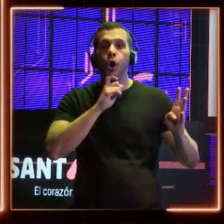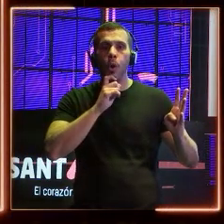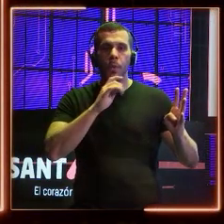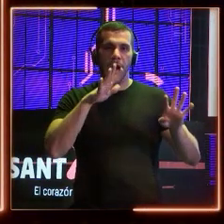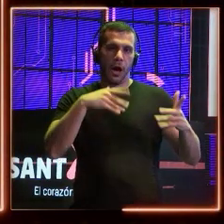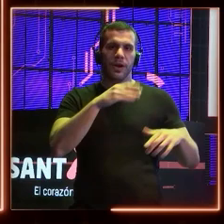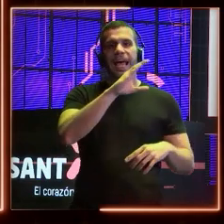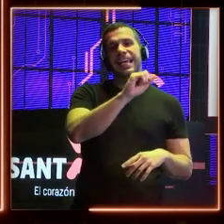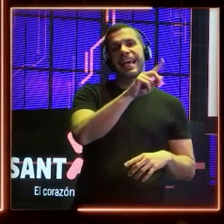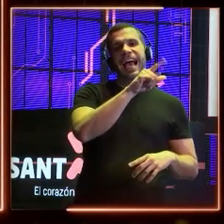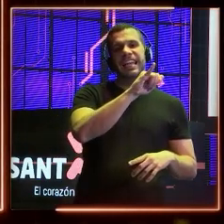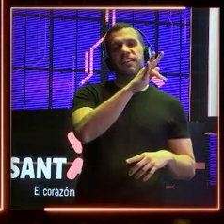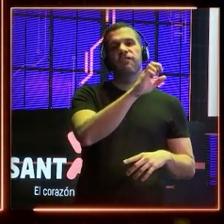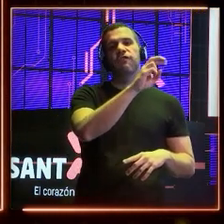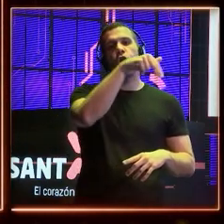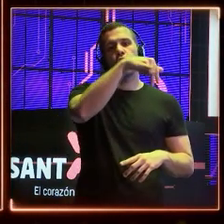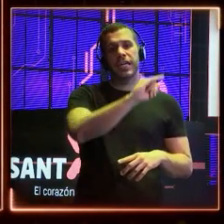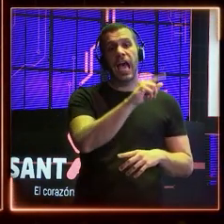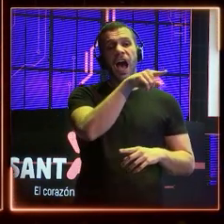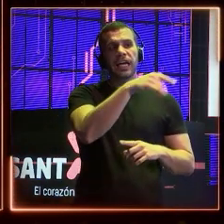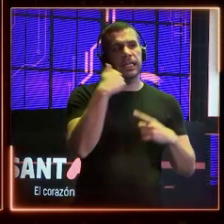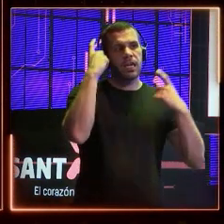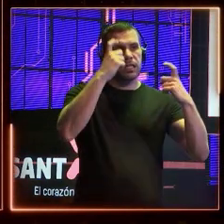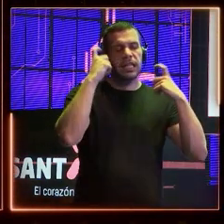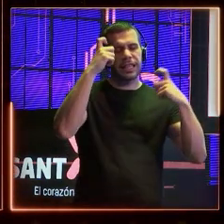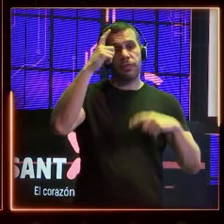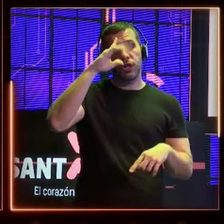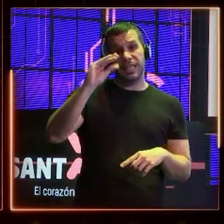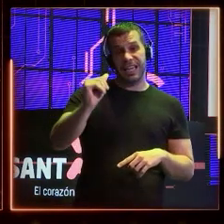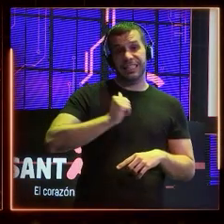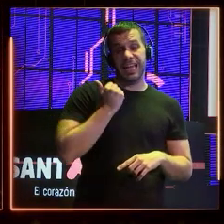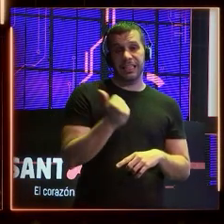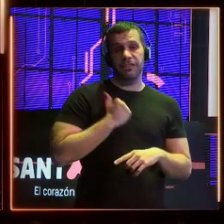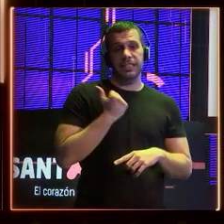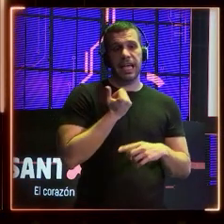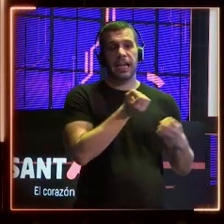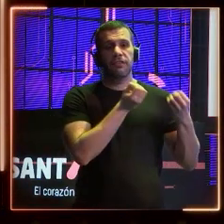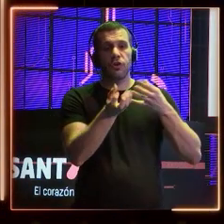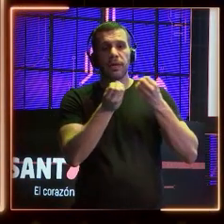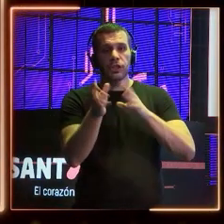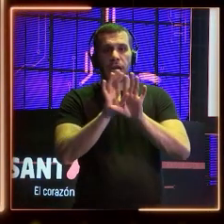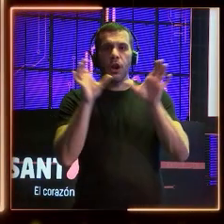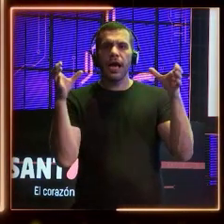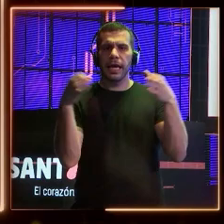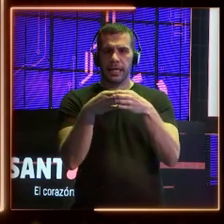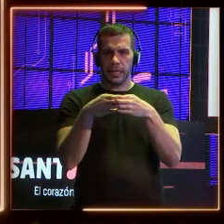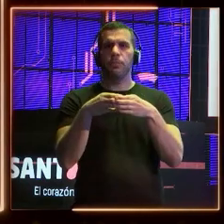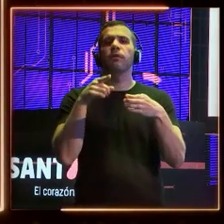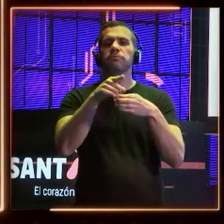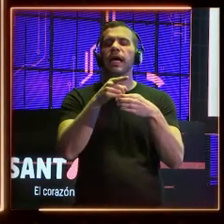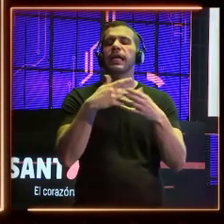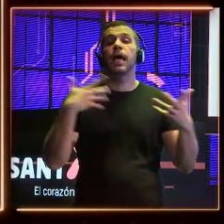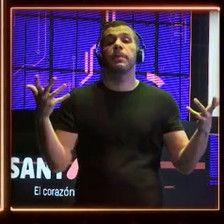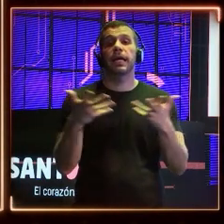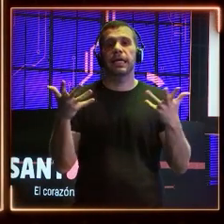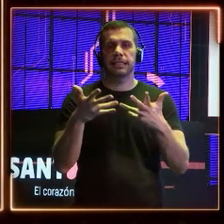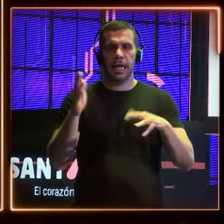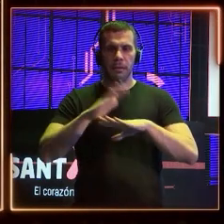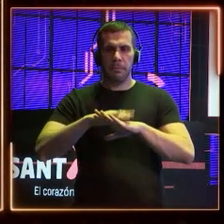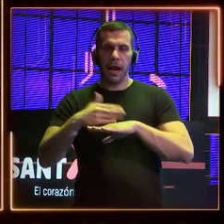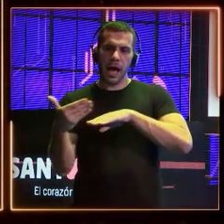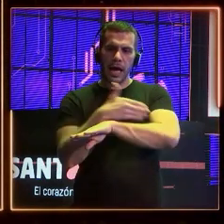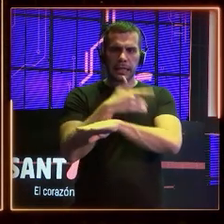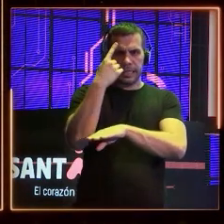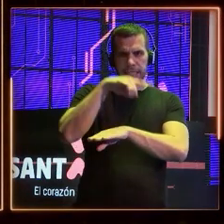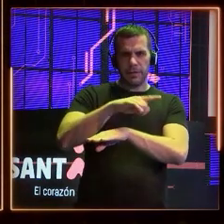mundo tratando de inyectar información mediante Inteligencia artificial a los equipos de respuesta en emergencias para que puedan predecir si el incendio va a